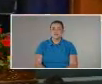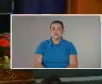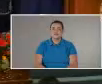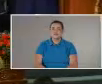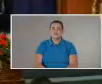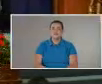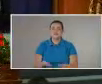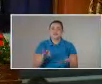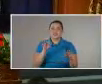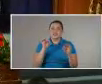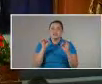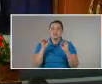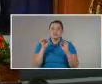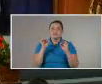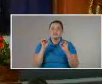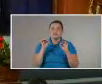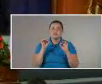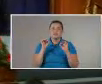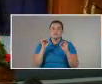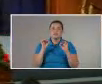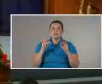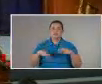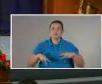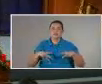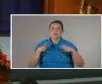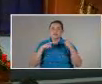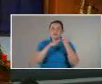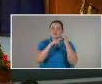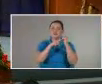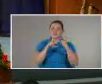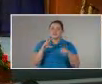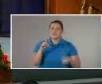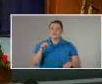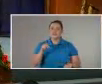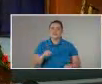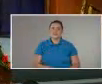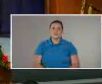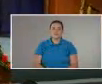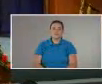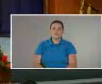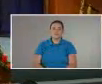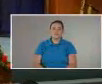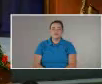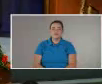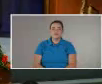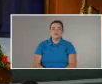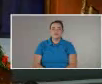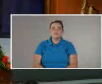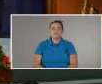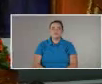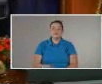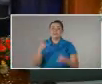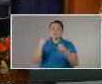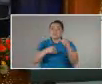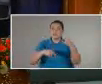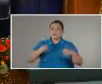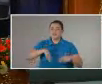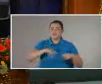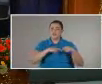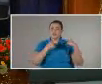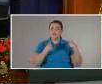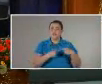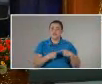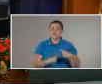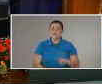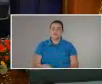Y algunos, hermano, enfrentamos situaciones que aún no han sido resueltas en nuestro corazón y seguimos con problemas. Hay gente que siente un